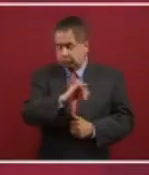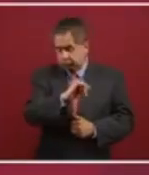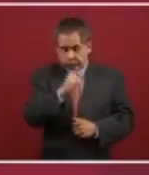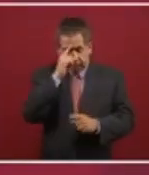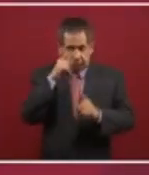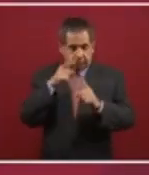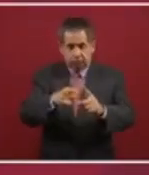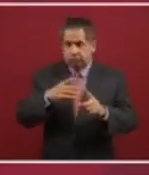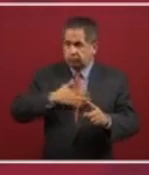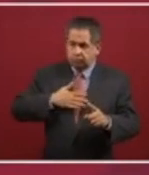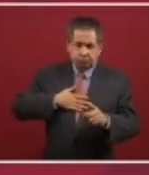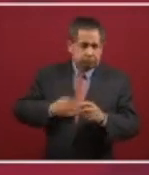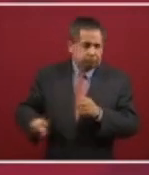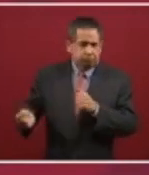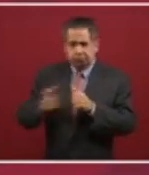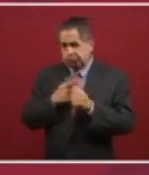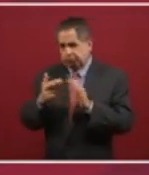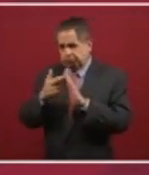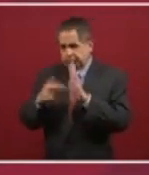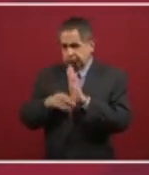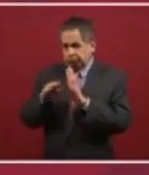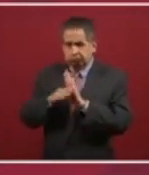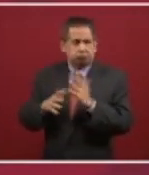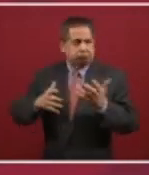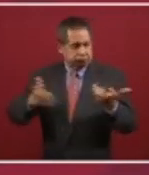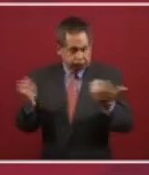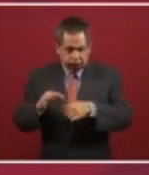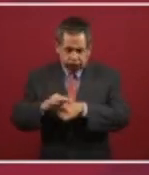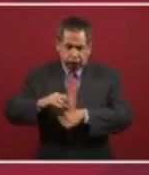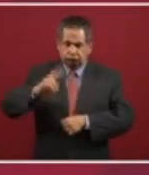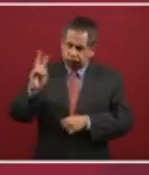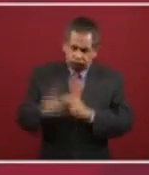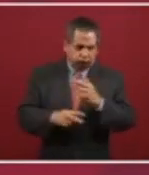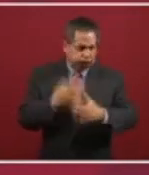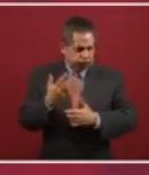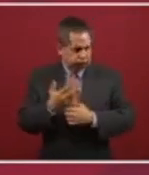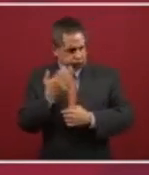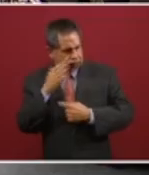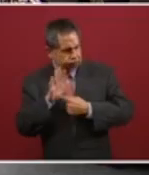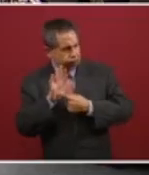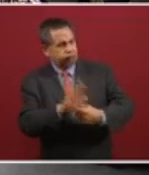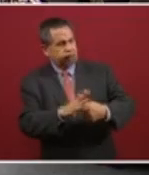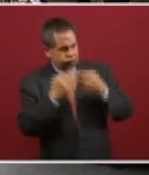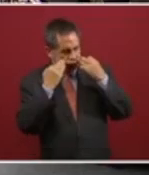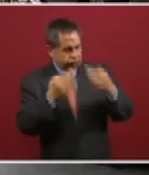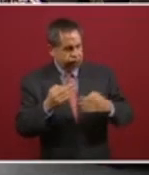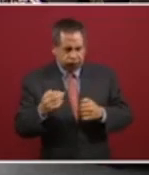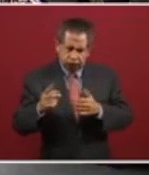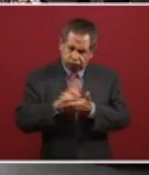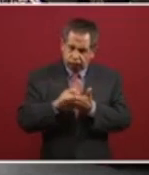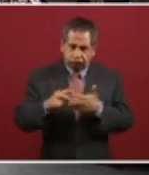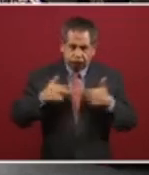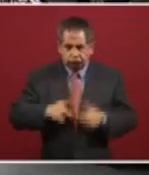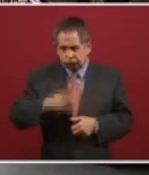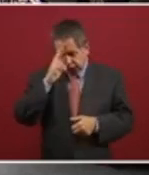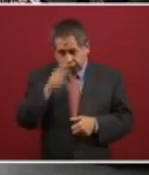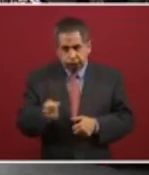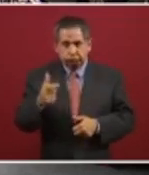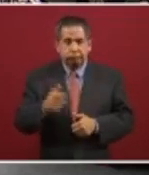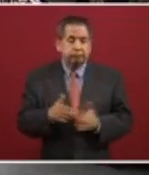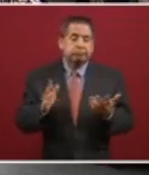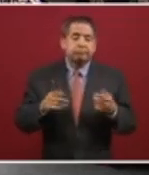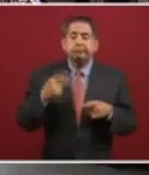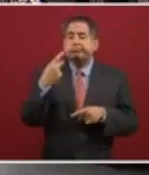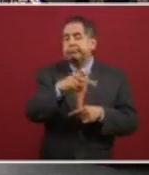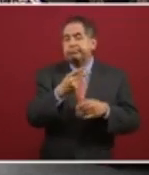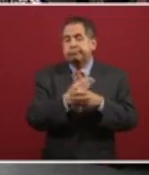fundamental para nosotros y en los hechos, en la práctica, así se está demostrando. Pero pues son